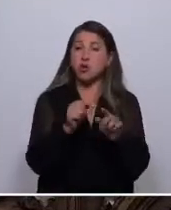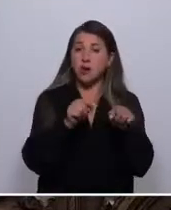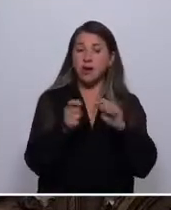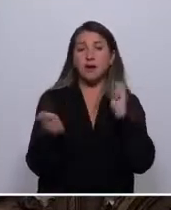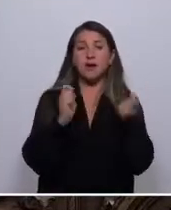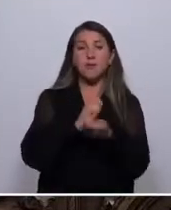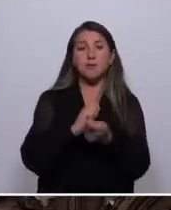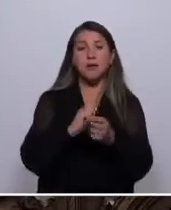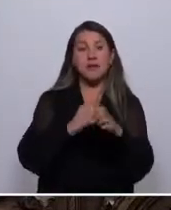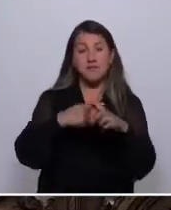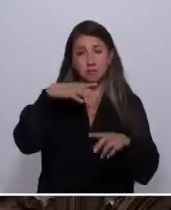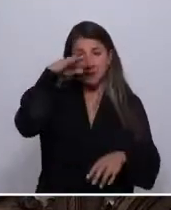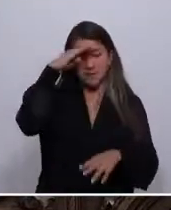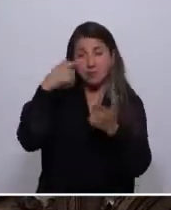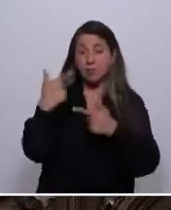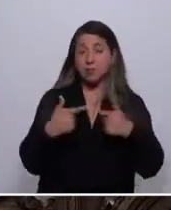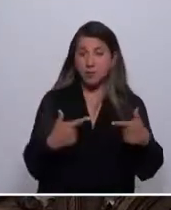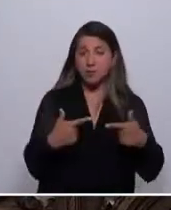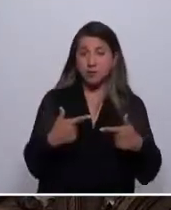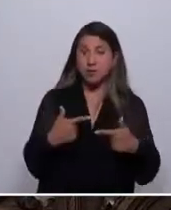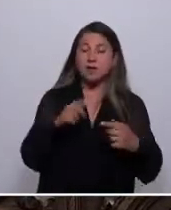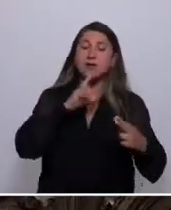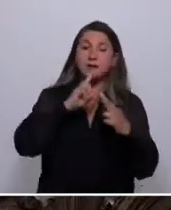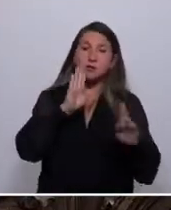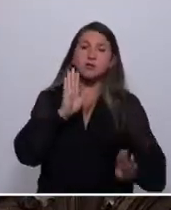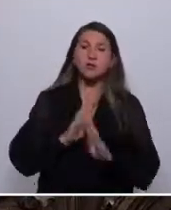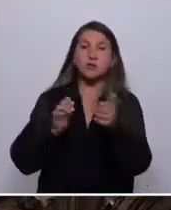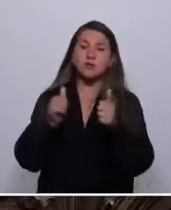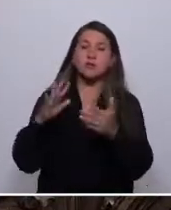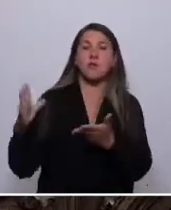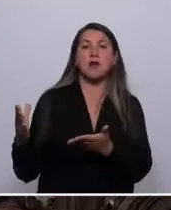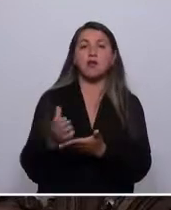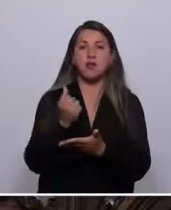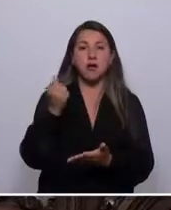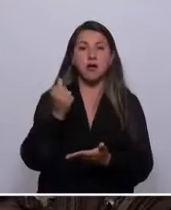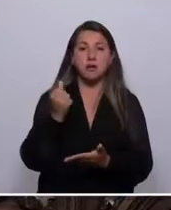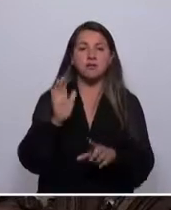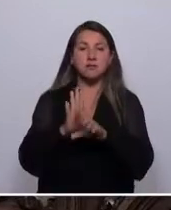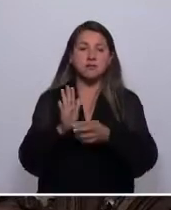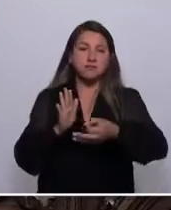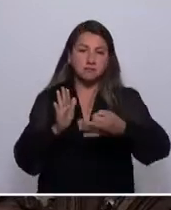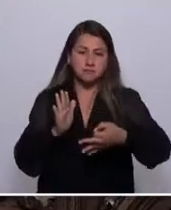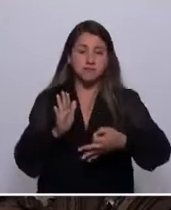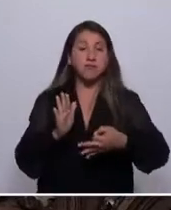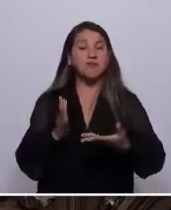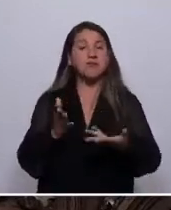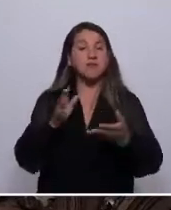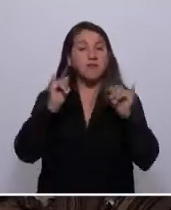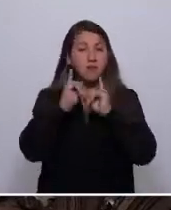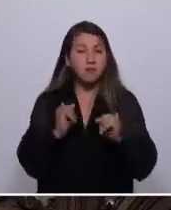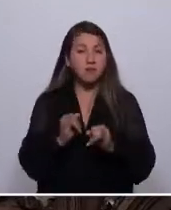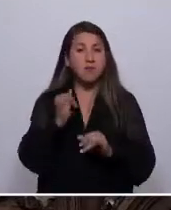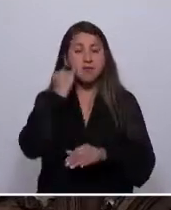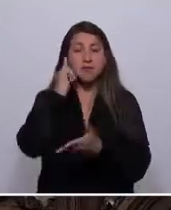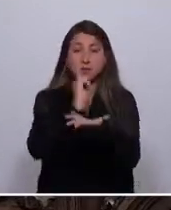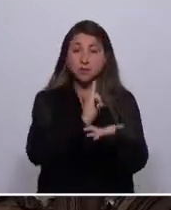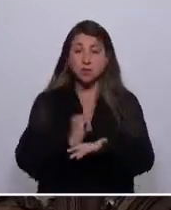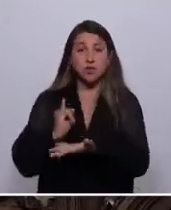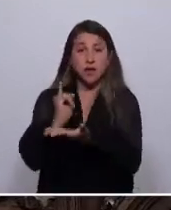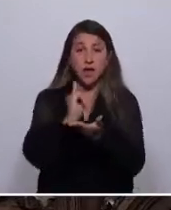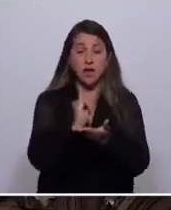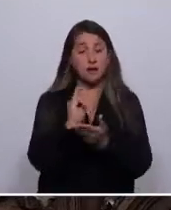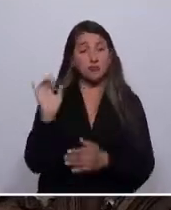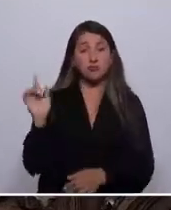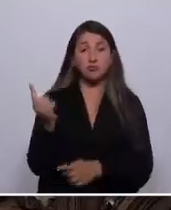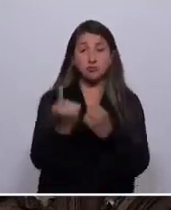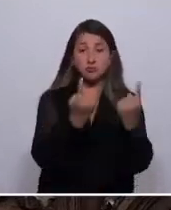nuestra experiencia política, será exitosa y logrará legitimidad. Es que las formas institucionales por sí mismas